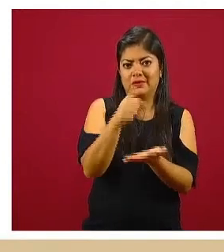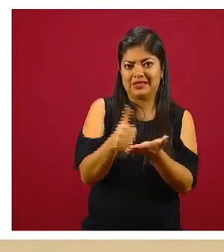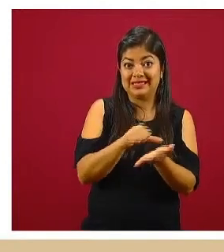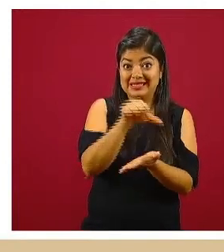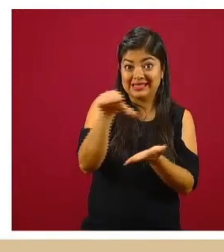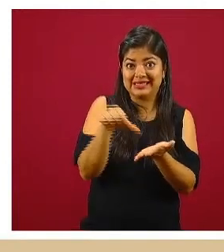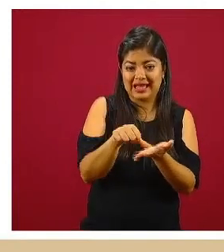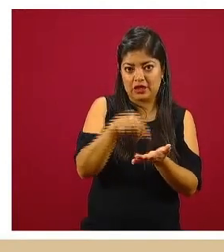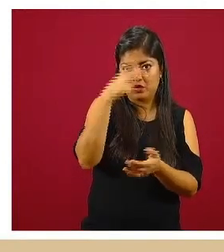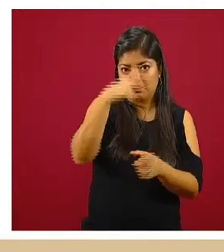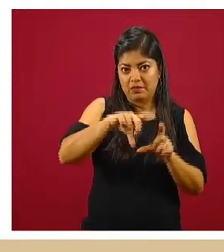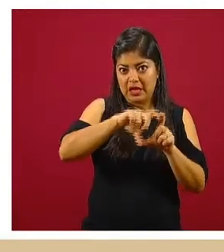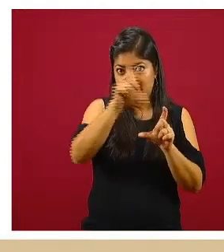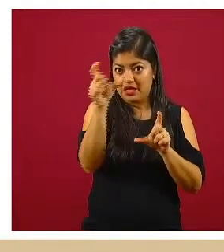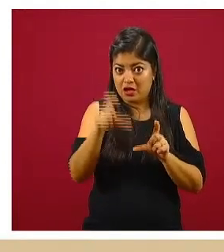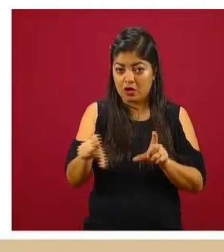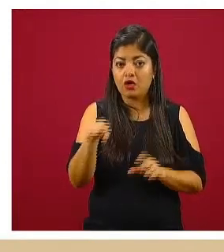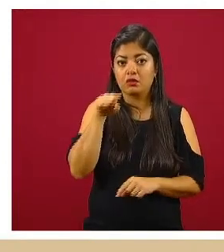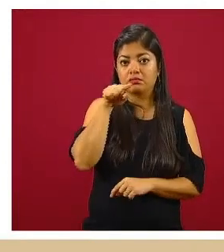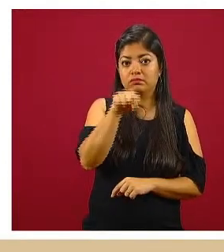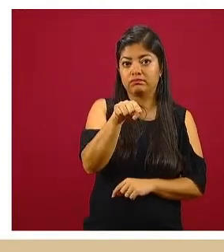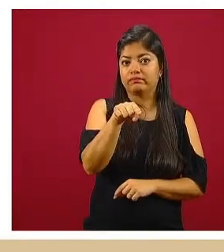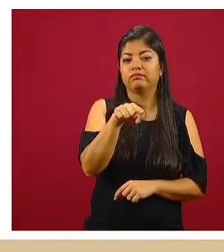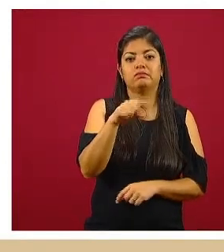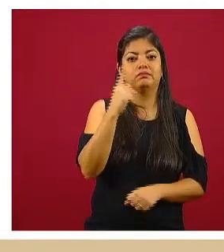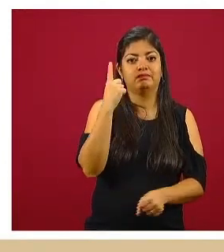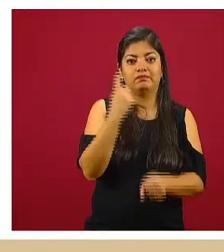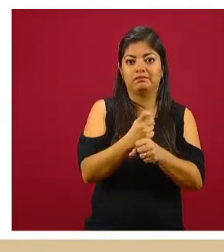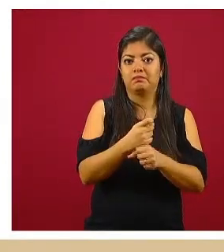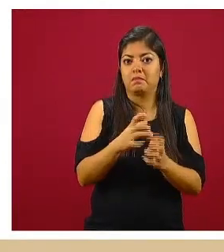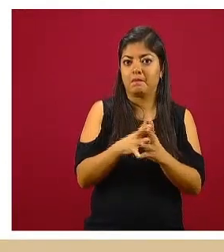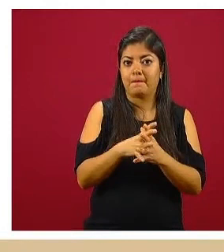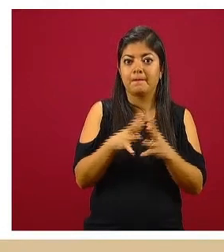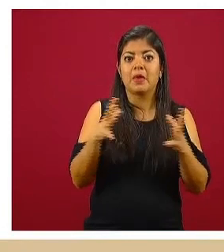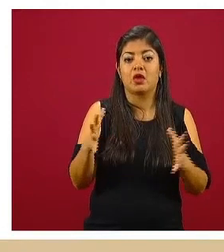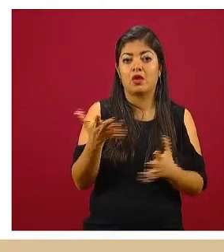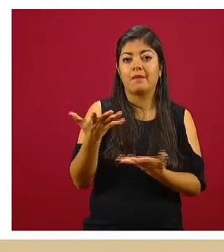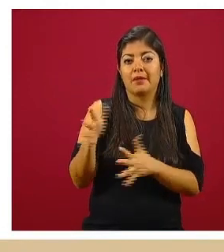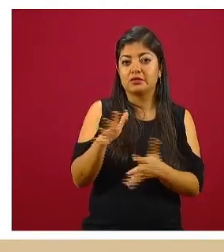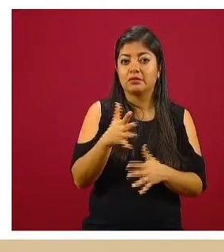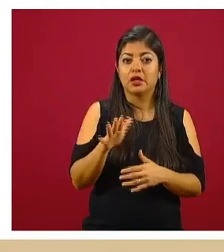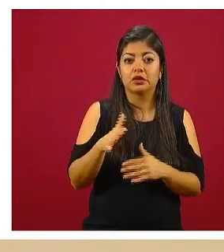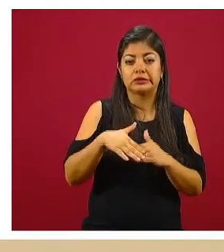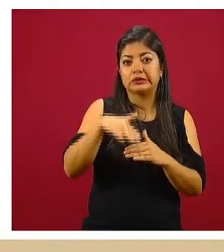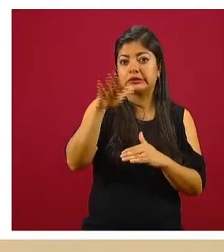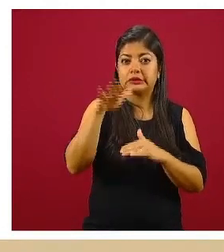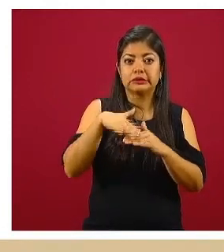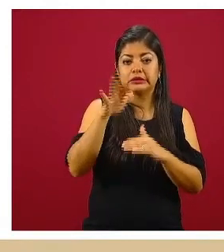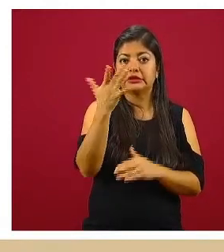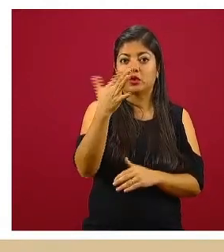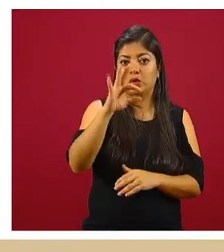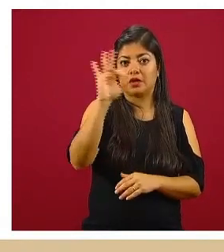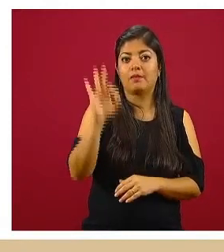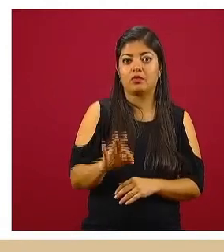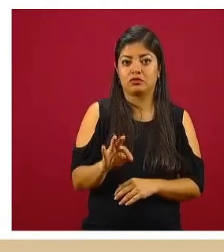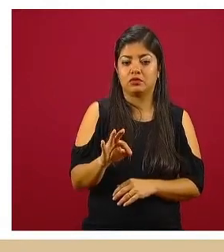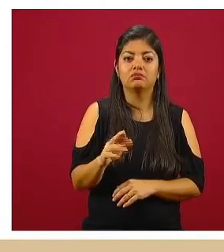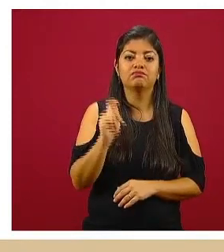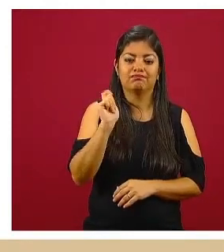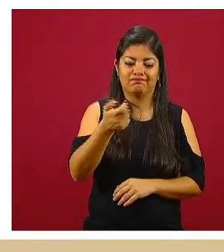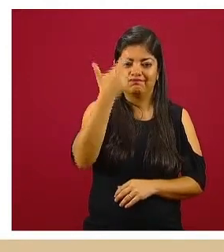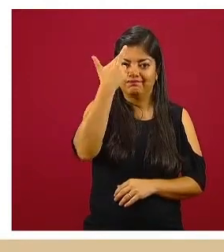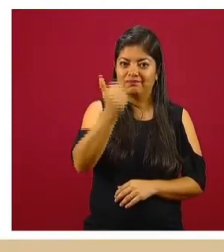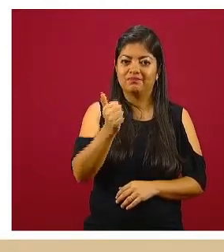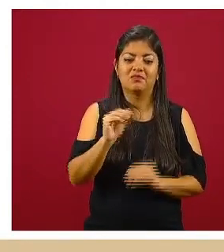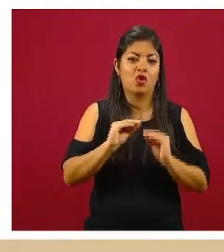México persistentemente y hasta este momento ha sido la que ocupa prácticamente la mitad de los casos acumulados. La razón es obvia, la hemos dicho